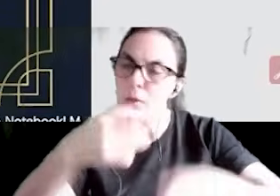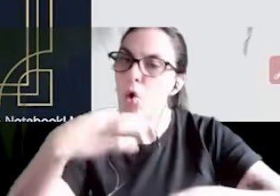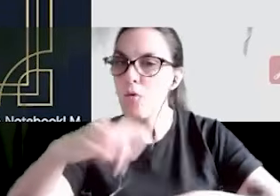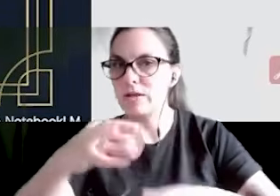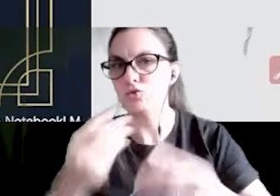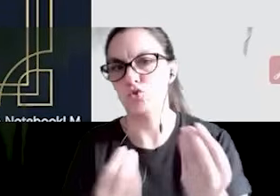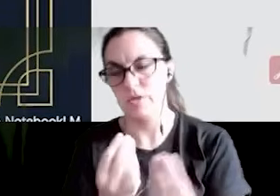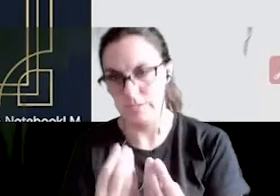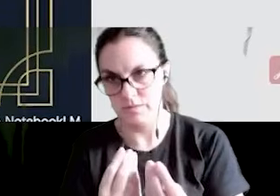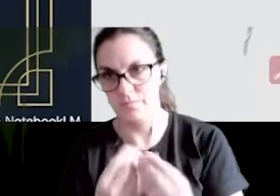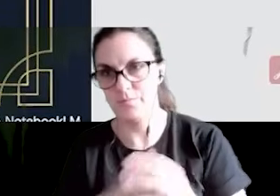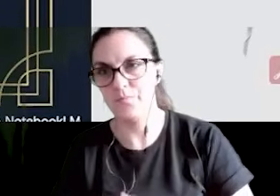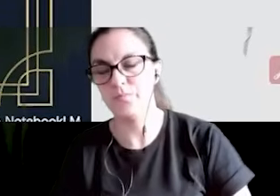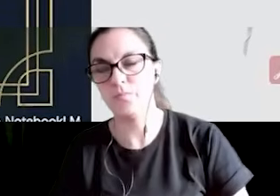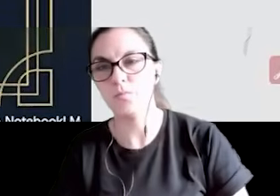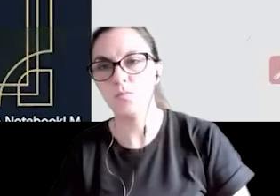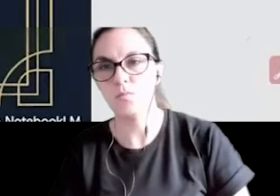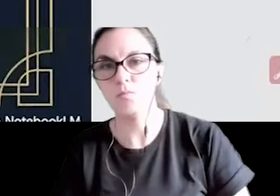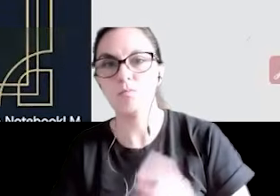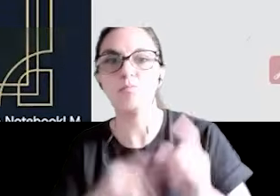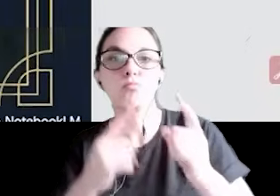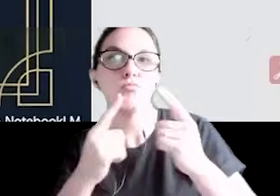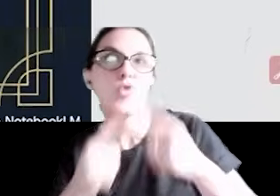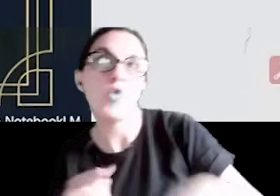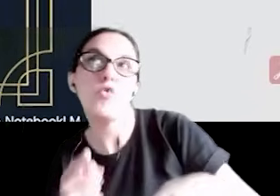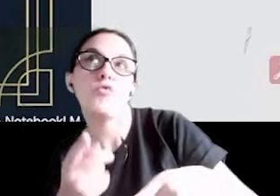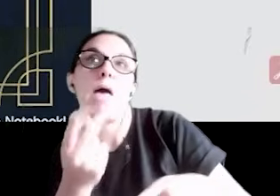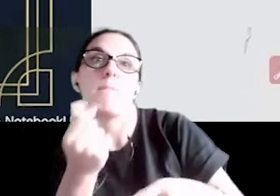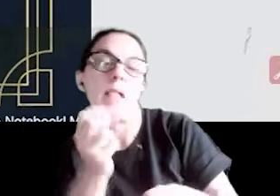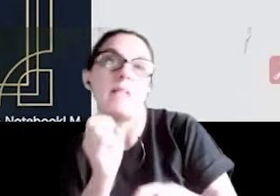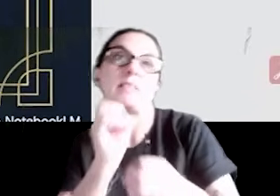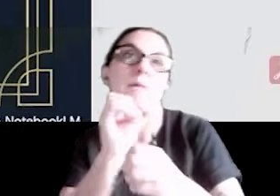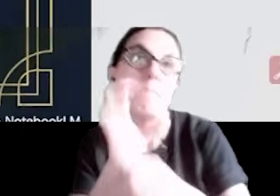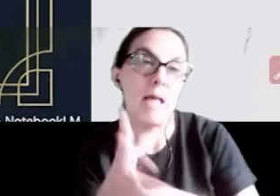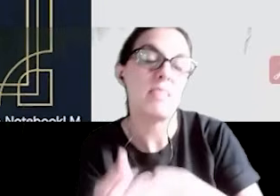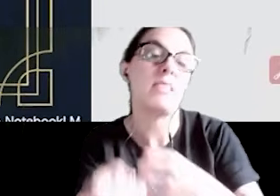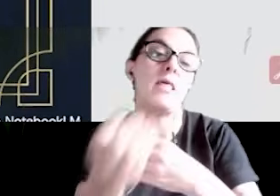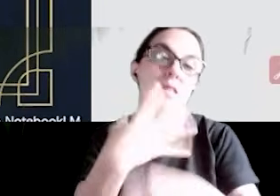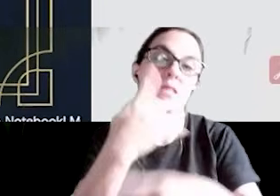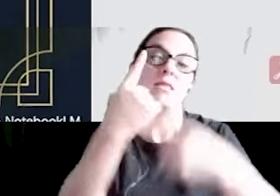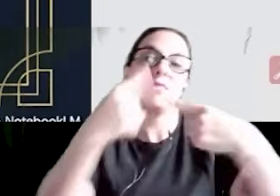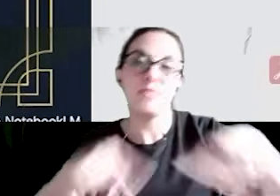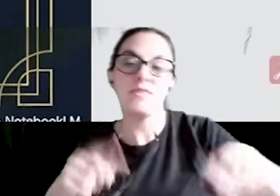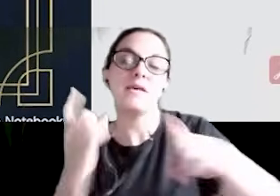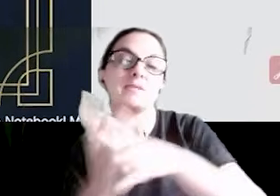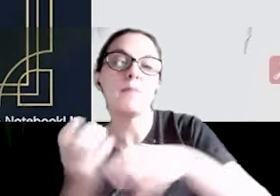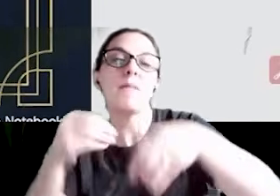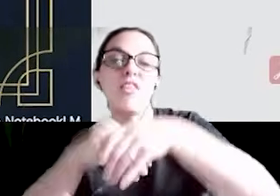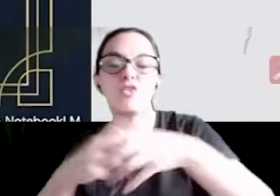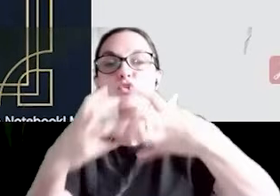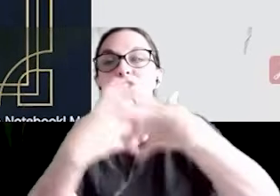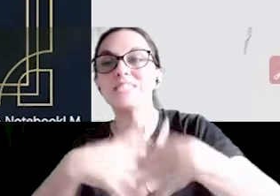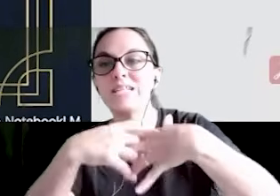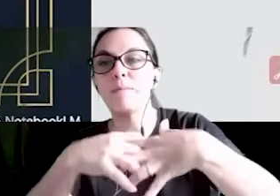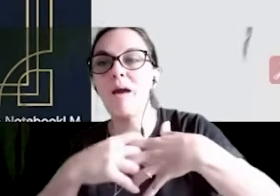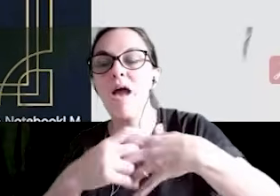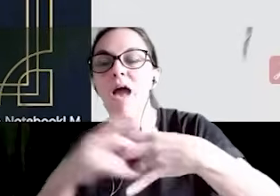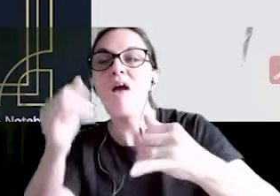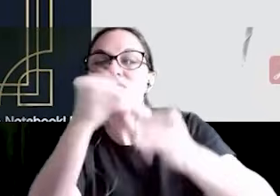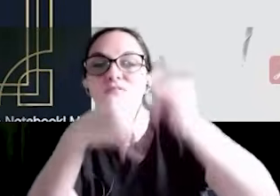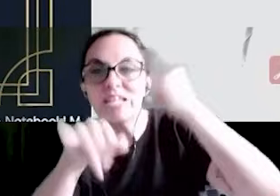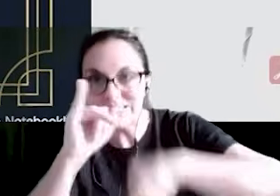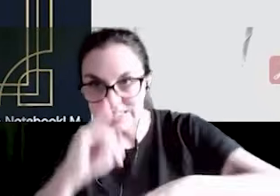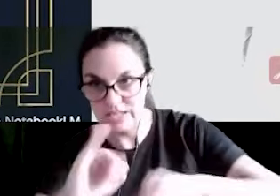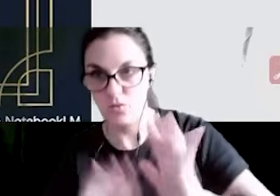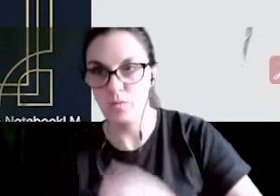operaciones que realice estén dentro del sistema financiero. Y cuando digo dentro del sistema financiero, puede ser a